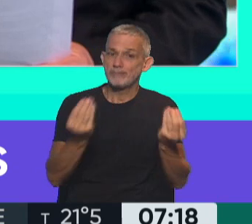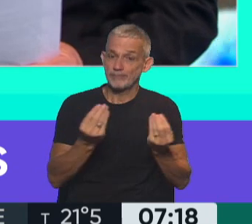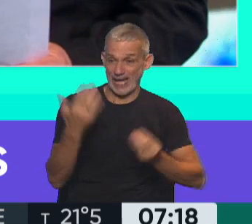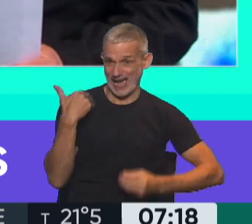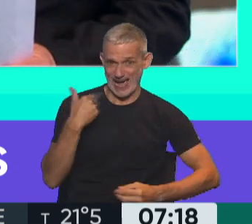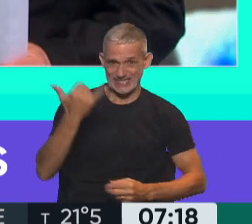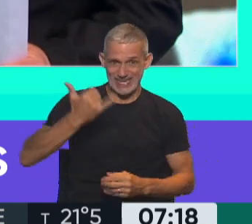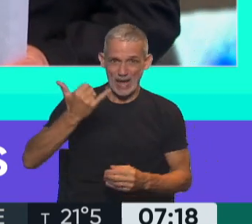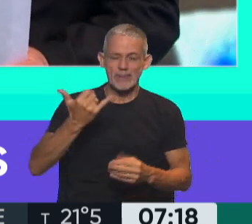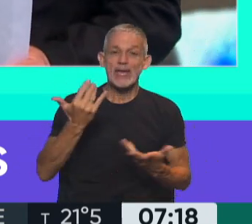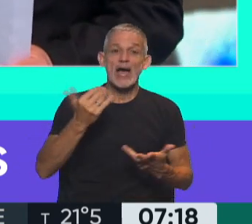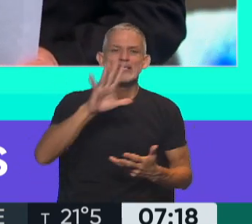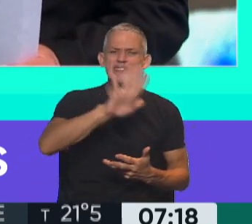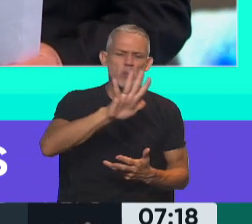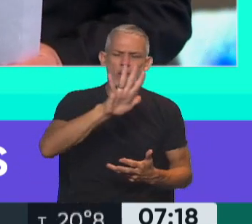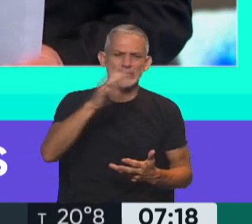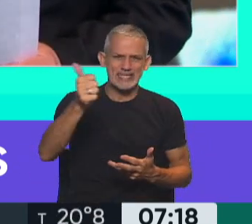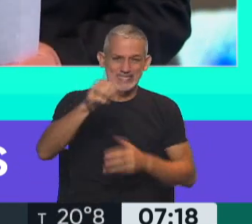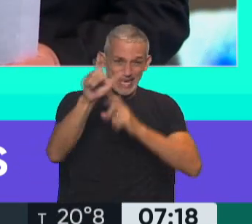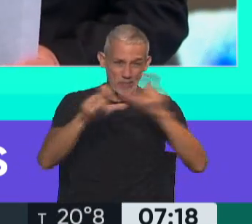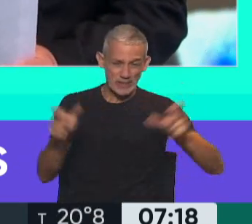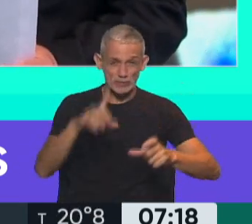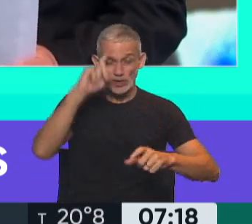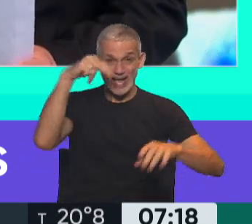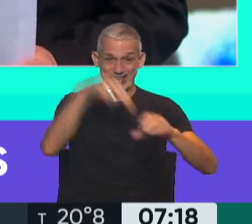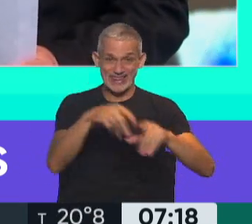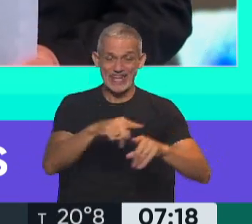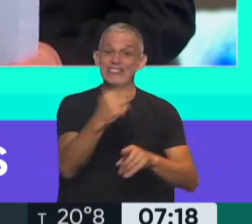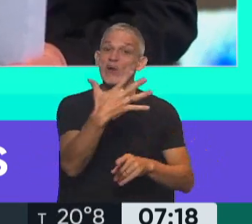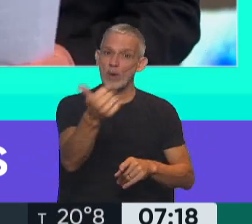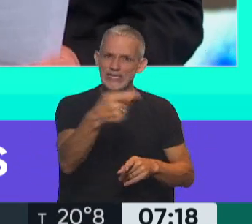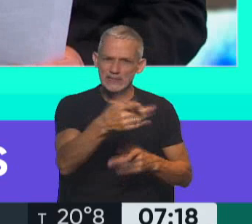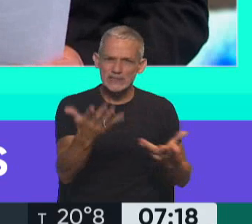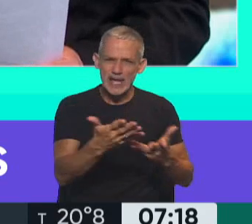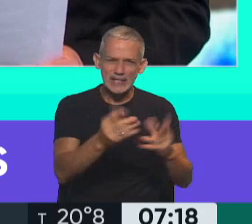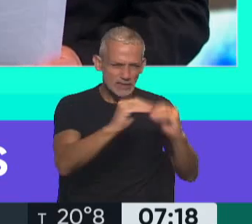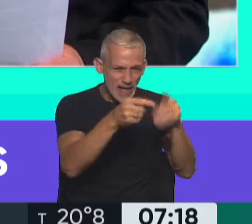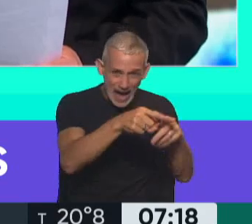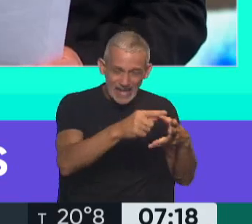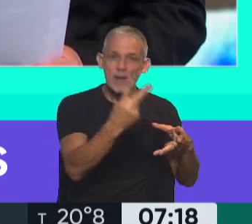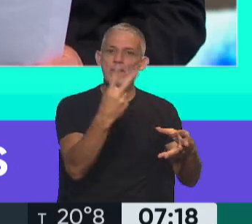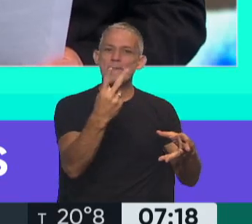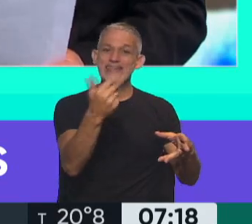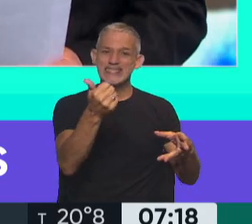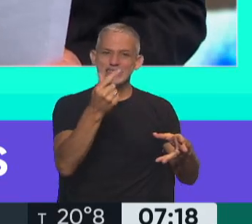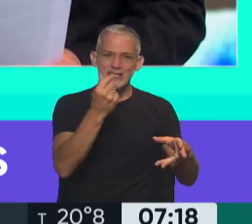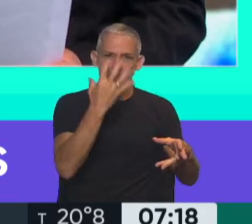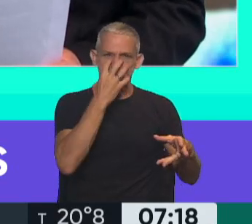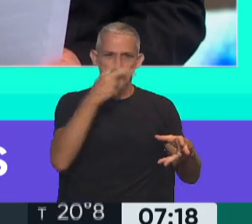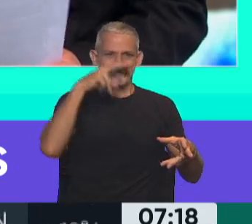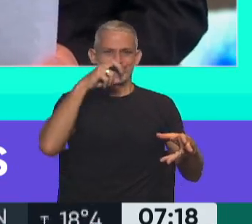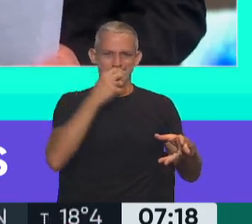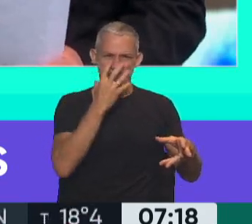que ayer había 56 personas internadas, de las cuales 26 estaban con asistencia